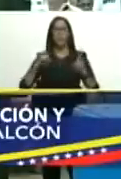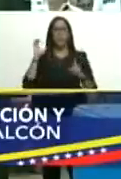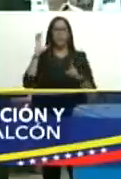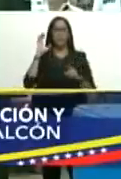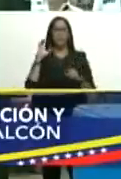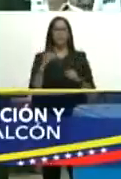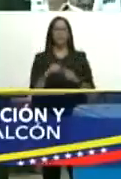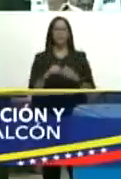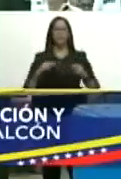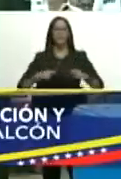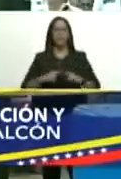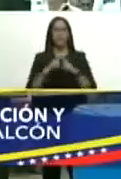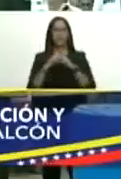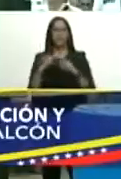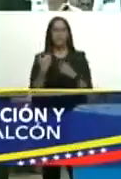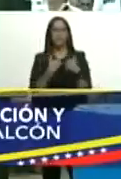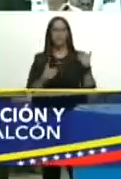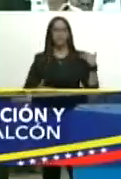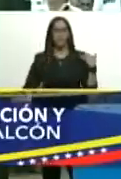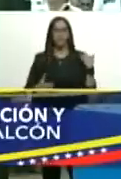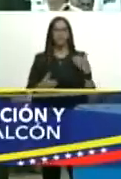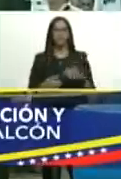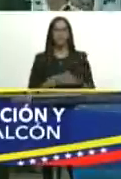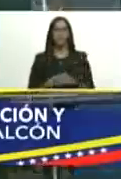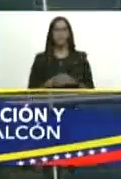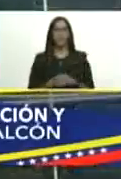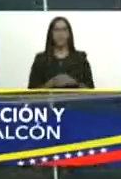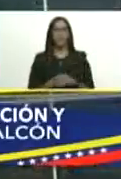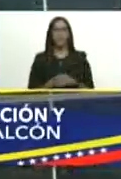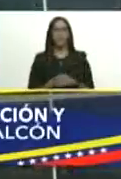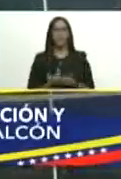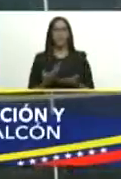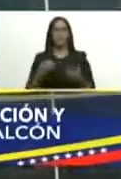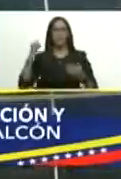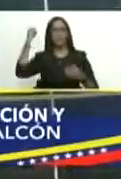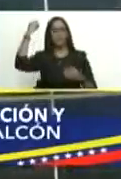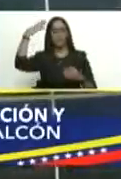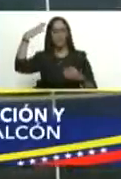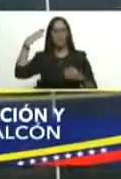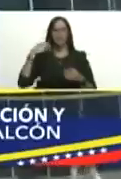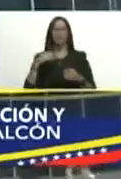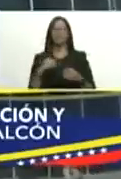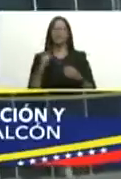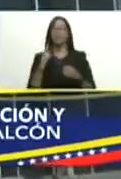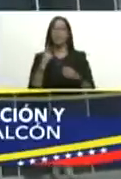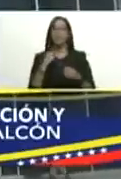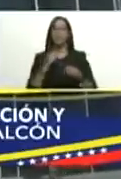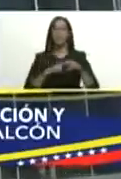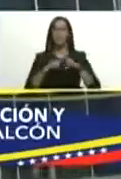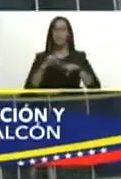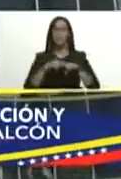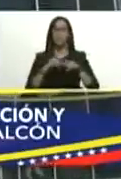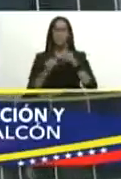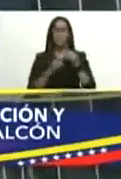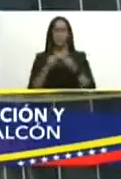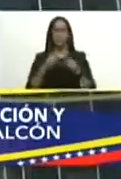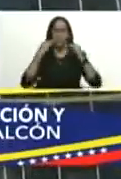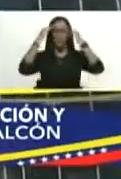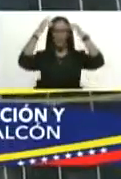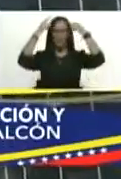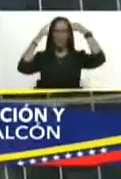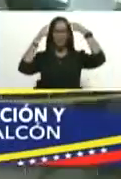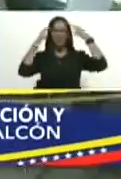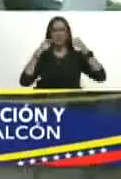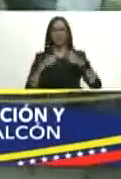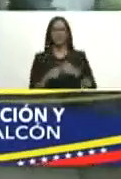nos encontramos, presidente, en Vietven Iluminaciones, una obra diseñada por nuestro comandante Hugo Chávez,